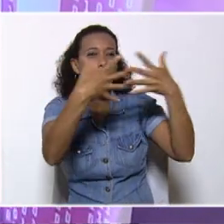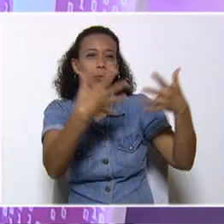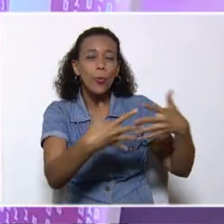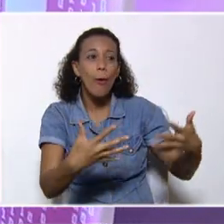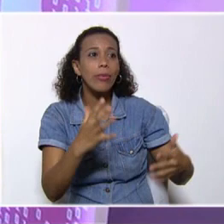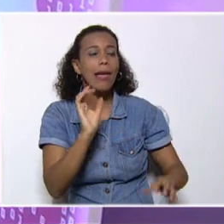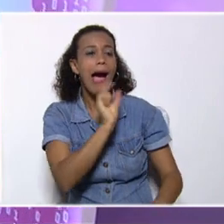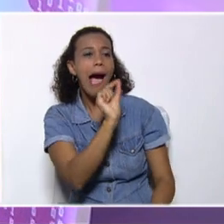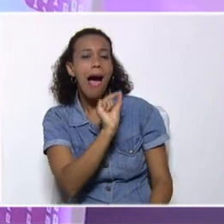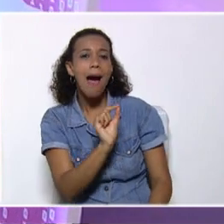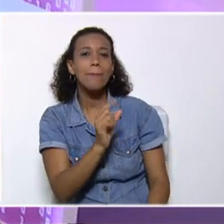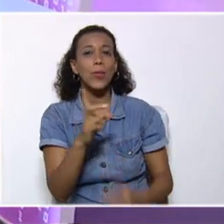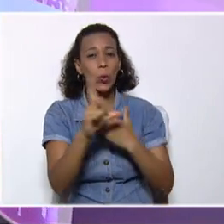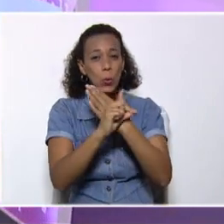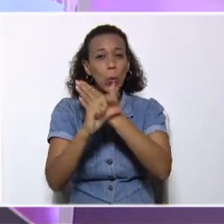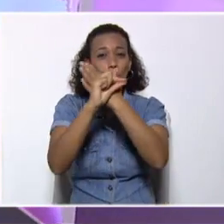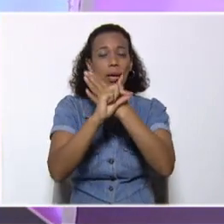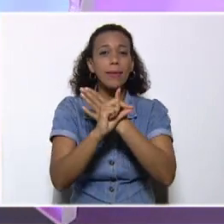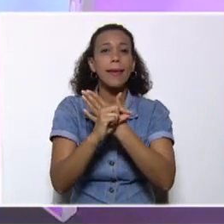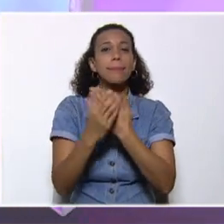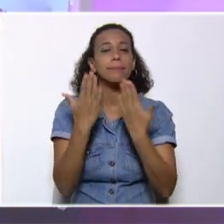y videos a Twitter,